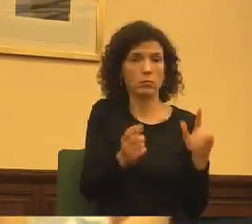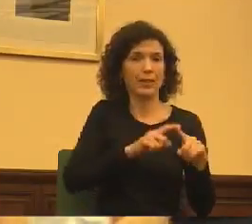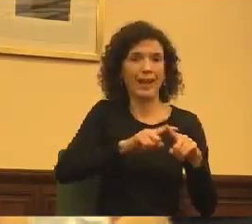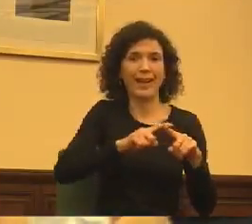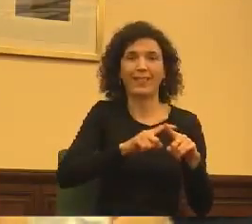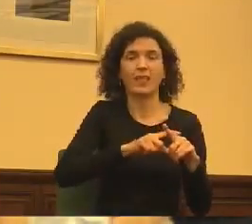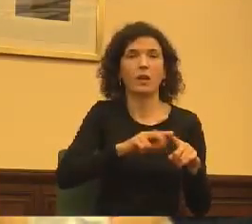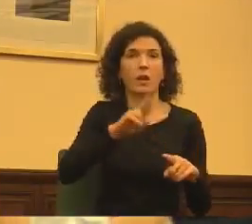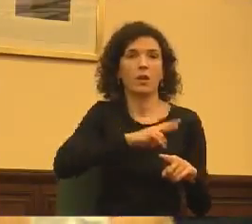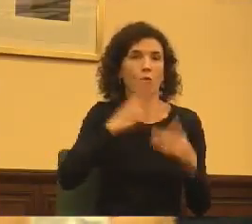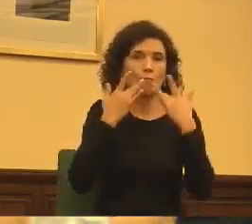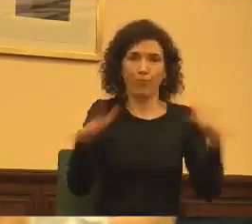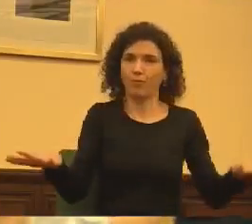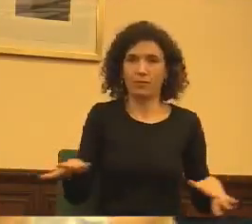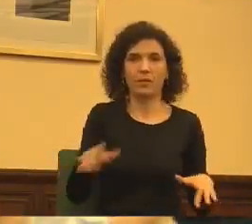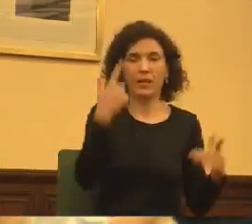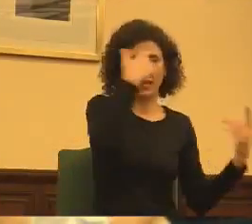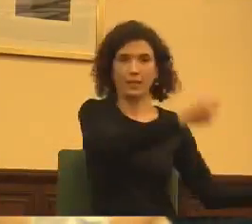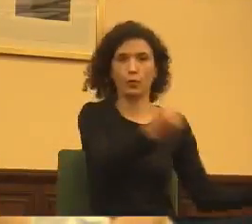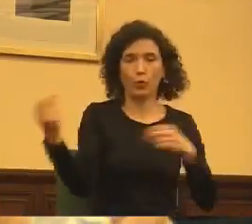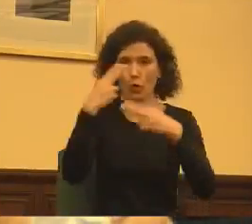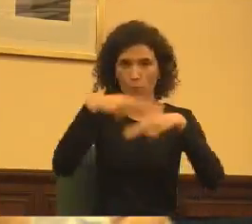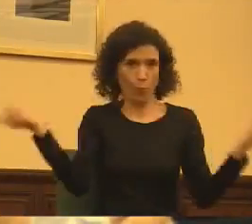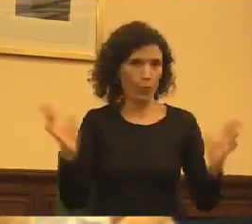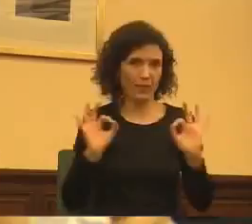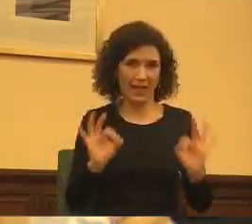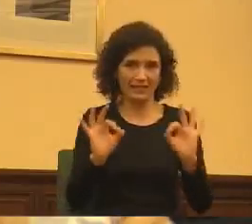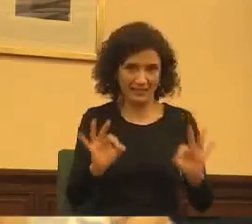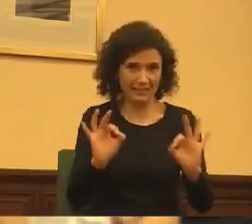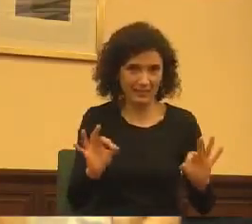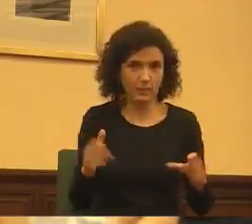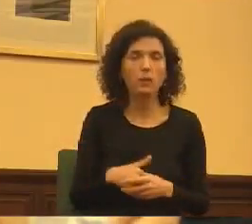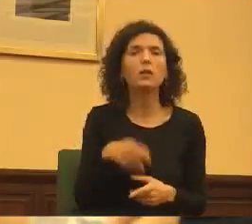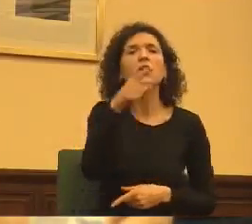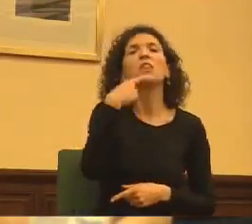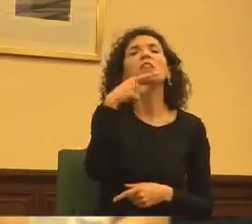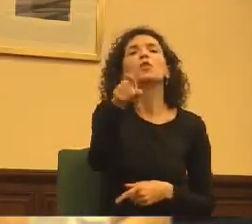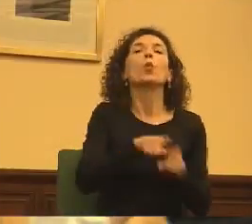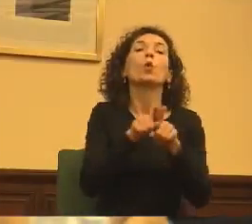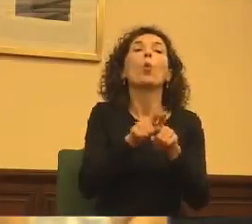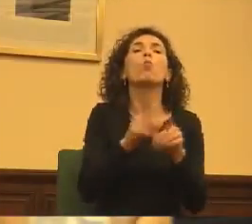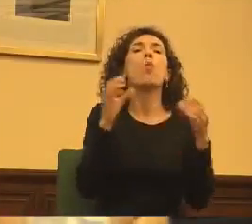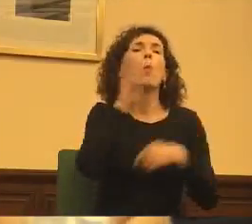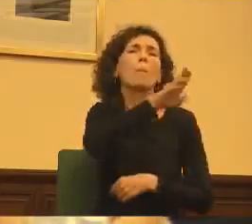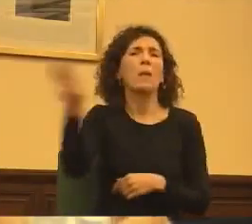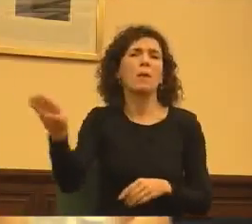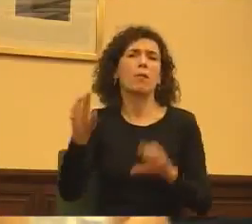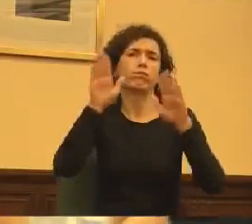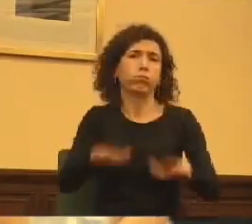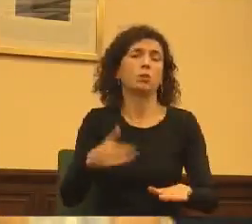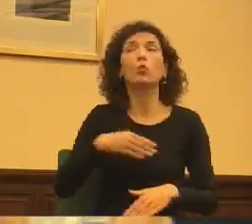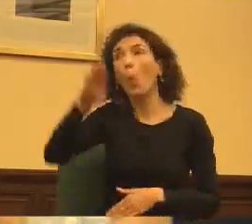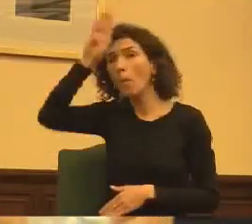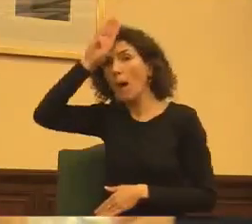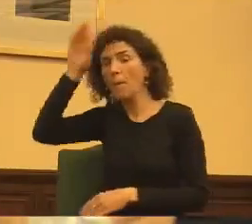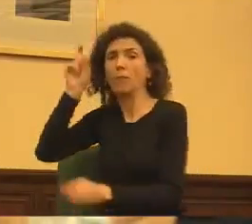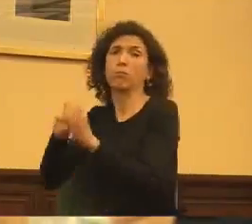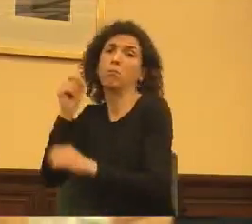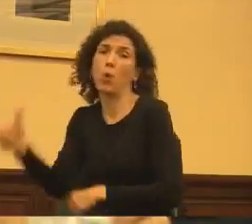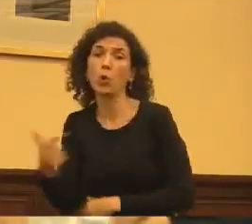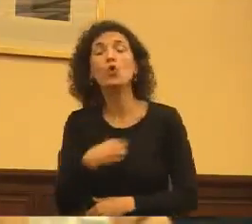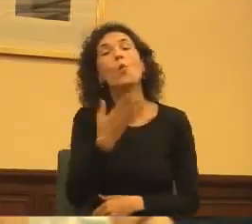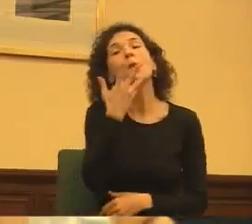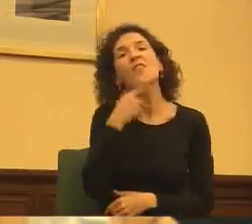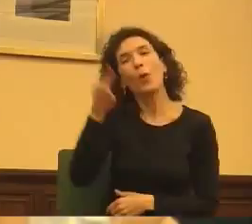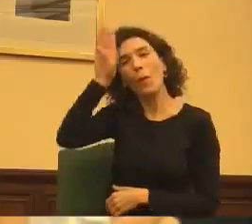carácter aconfesional de las instituciones públicas. Lo que pasa es que usted es muy del PP y muy poco del Papa. Y yo prefiero